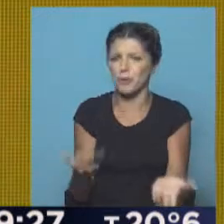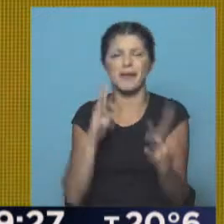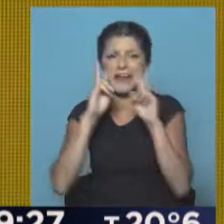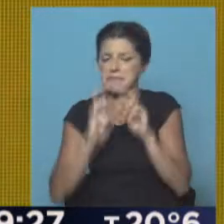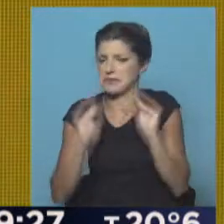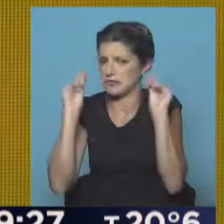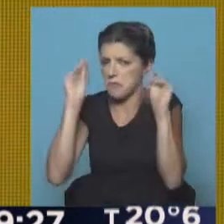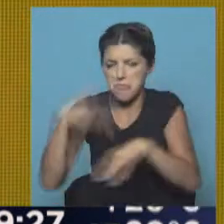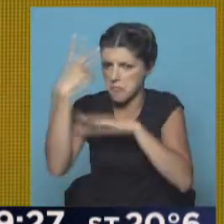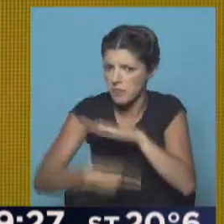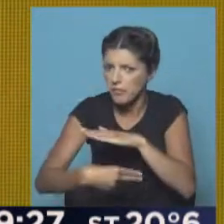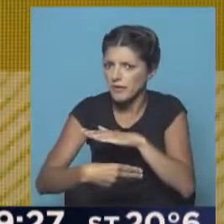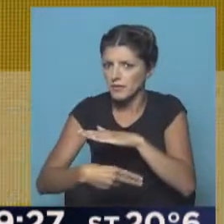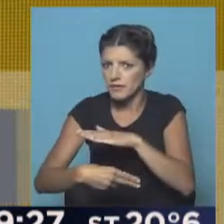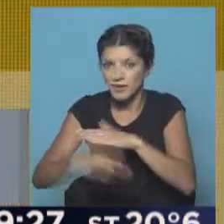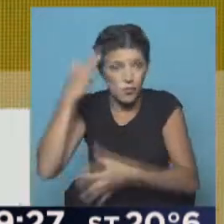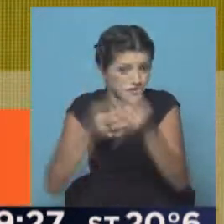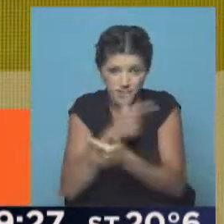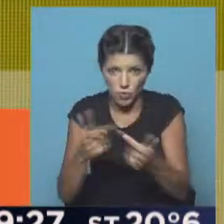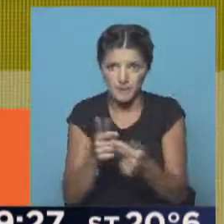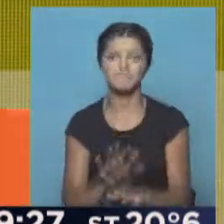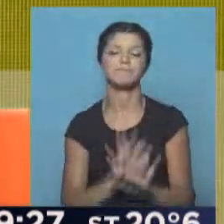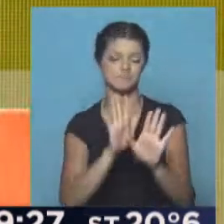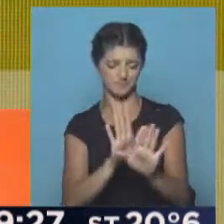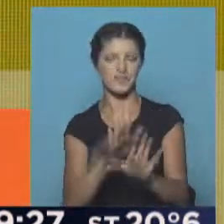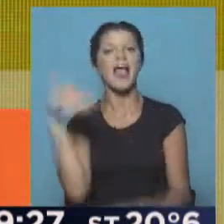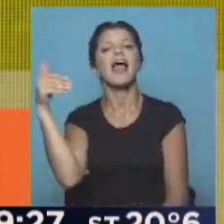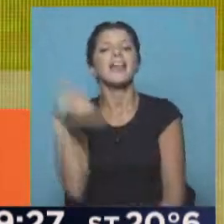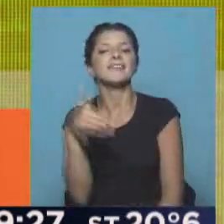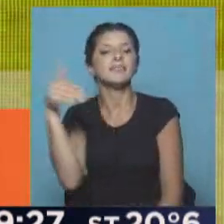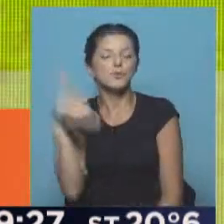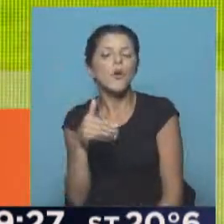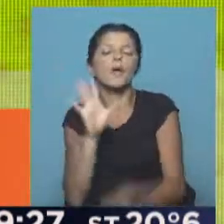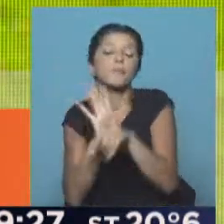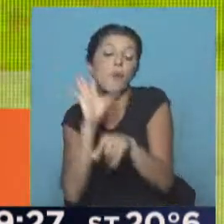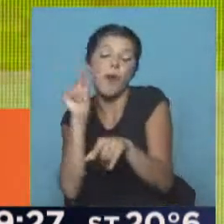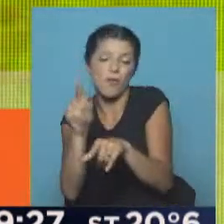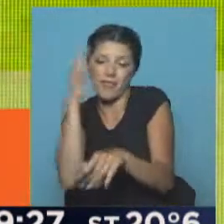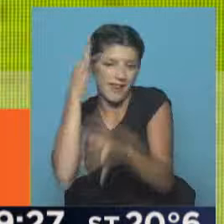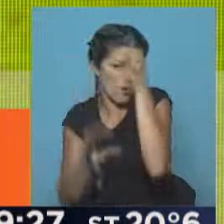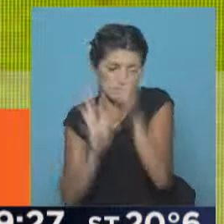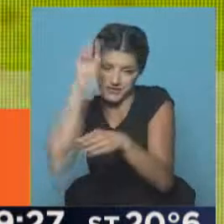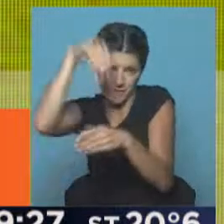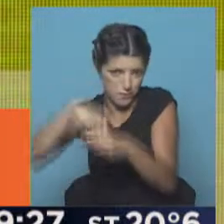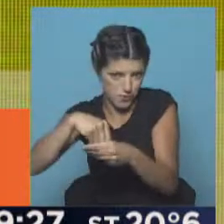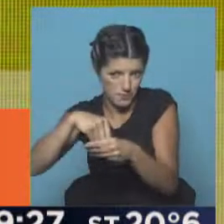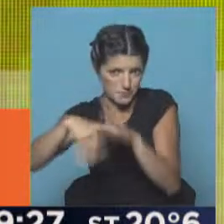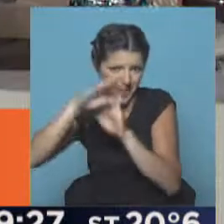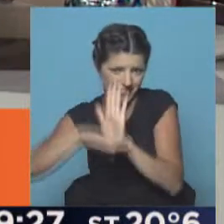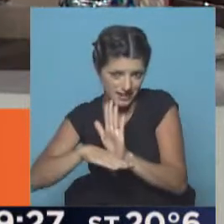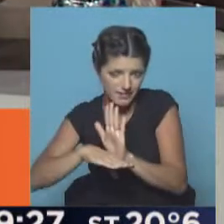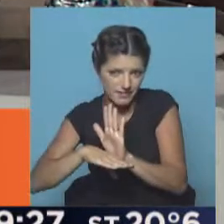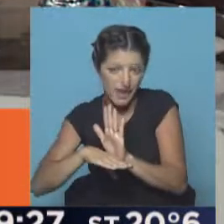no se haga verdadera justicia? La lentitud es una patología de la justicia. Y la lentitud tiene que ver con